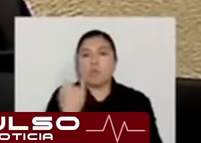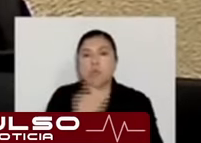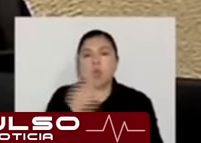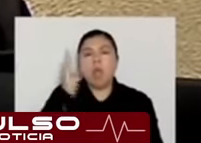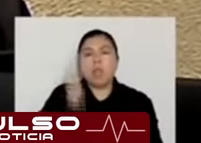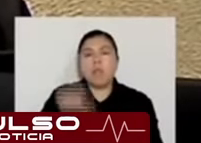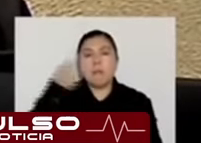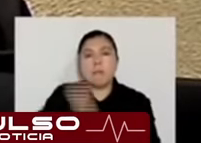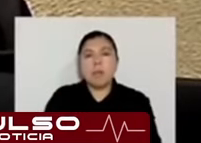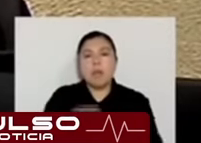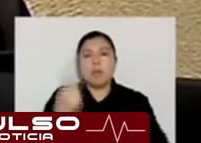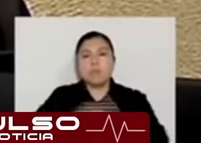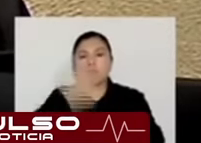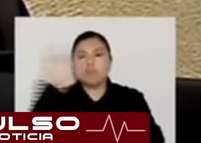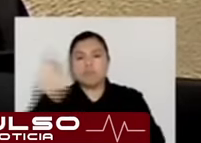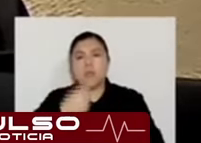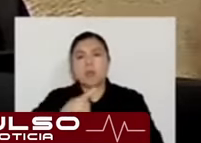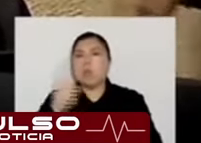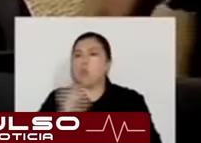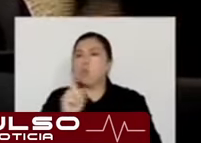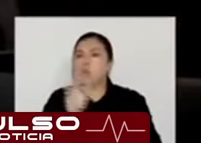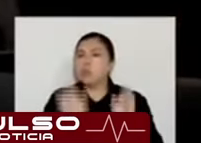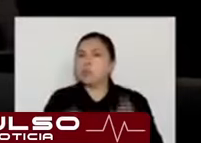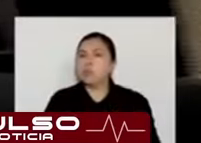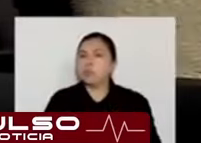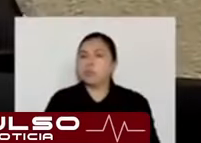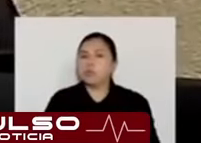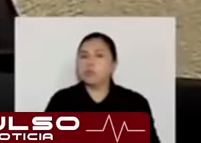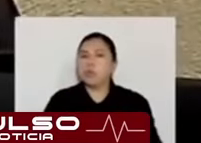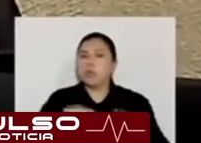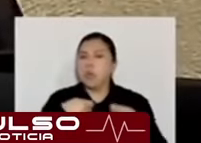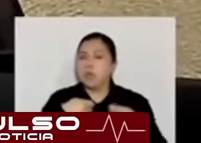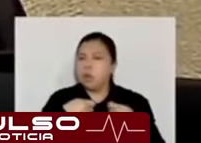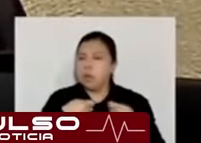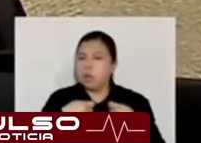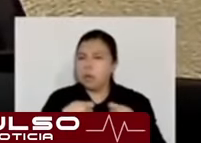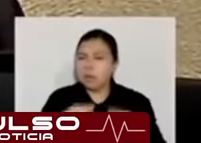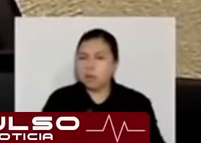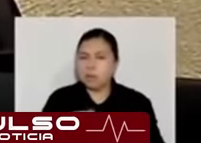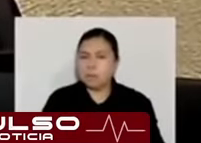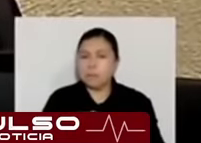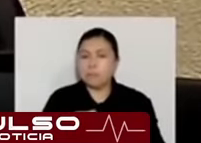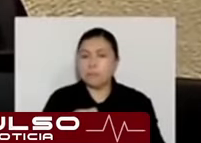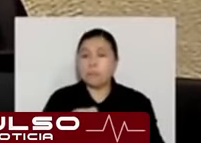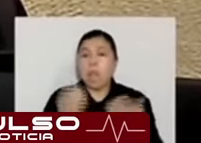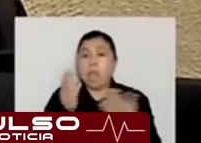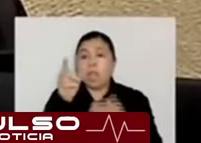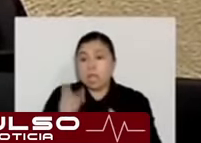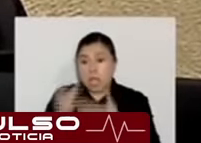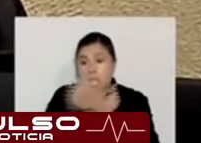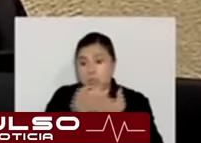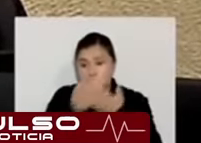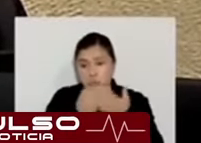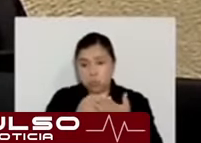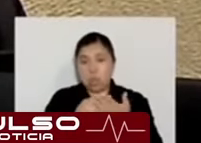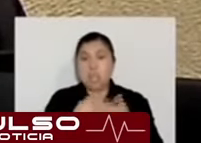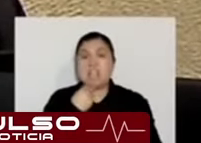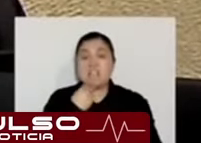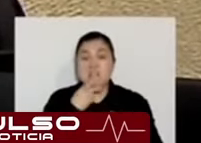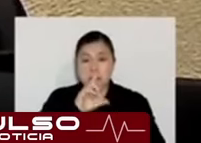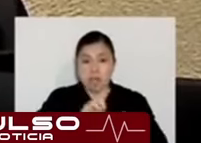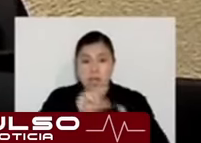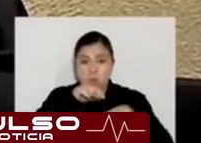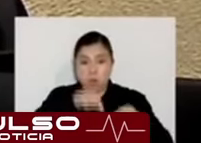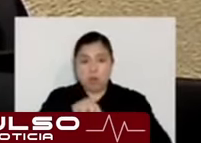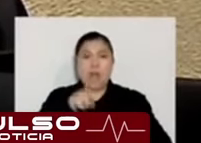un peaje y eso es completamente injusto. Por lo tanto, hay que catastrar a las personas que estudian en el lugar, a quienes viven en el lugar, a